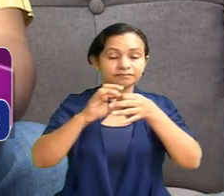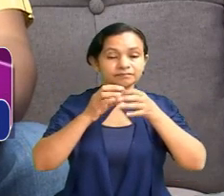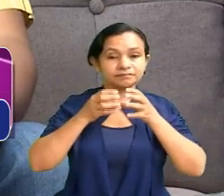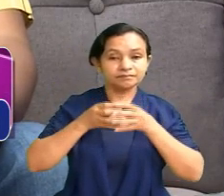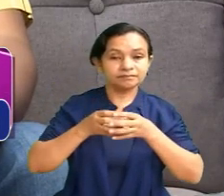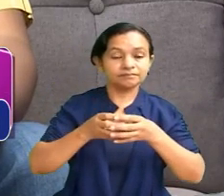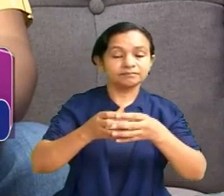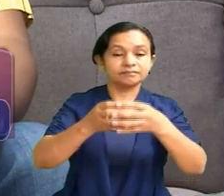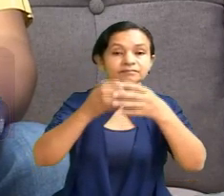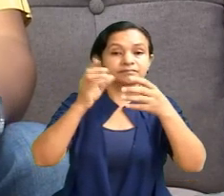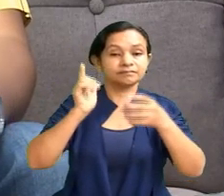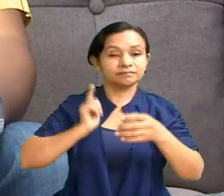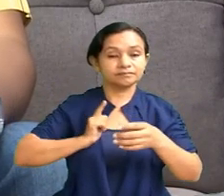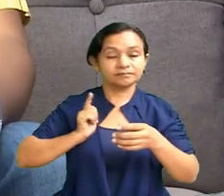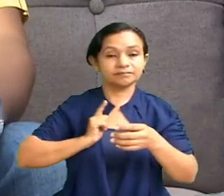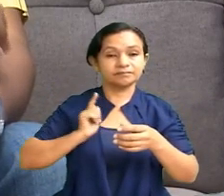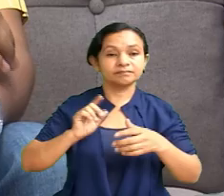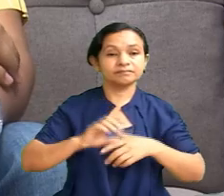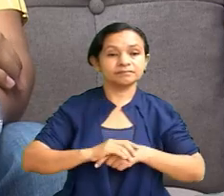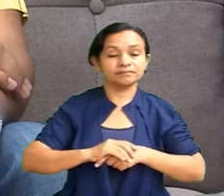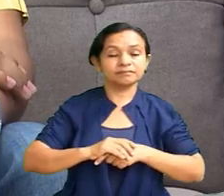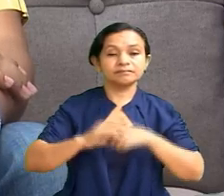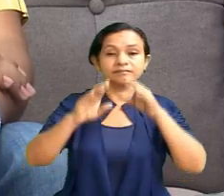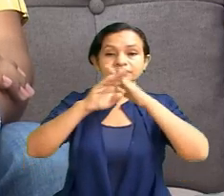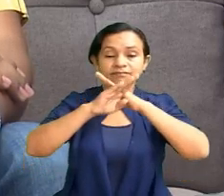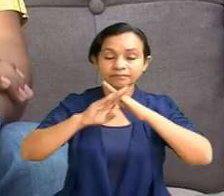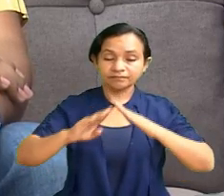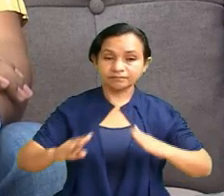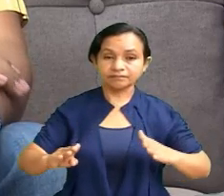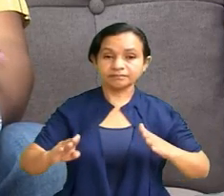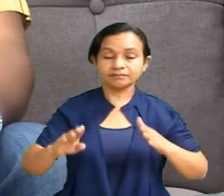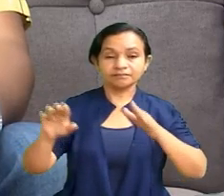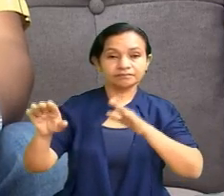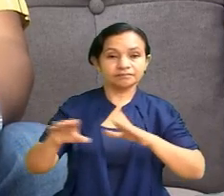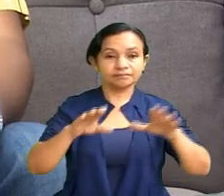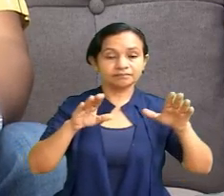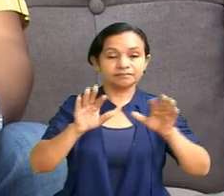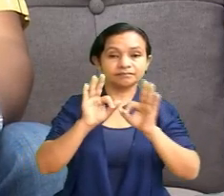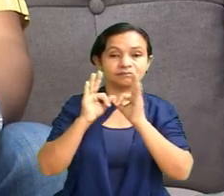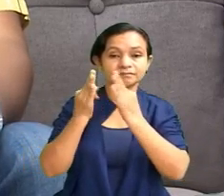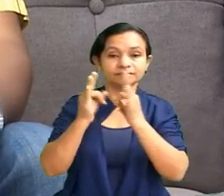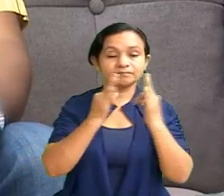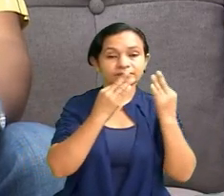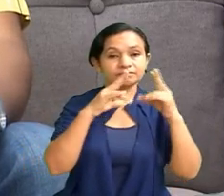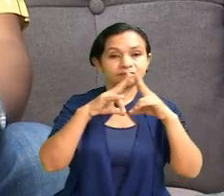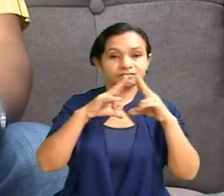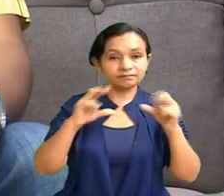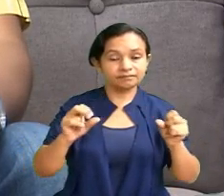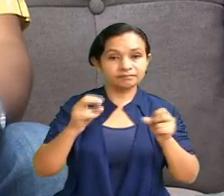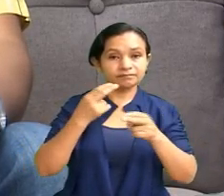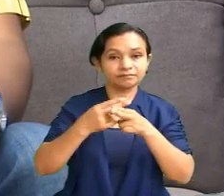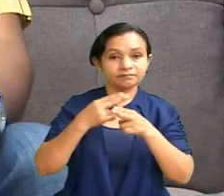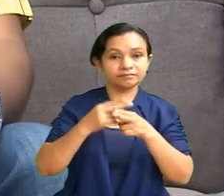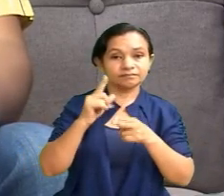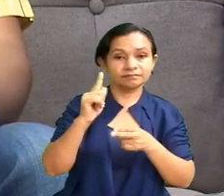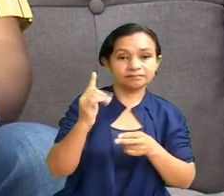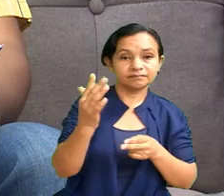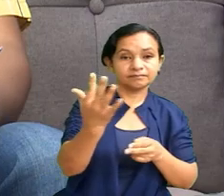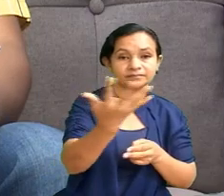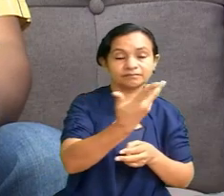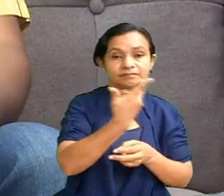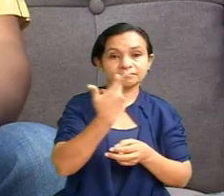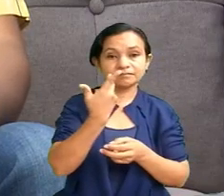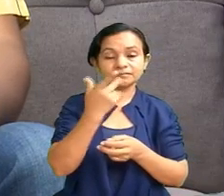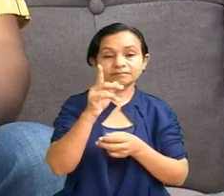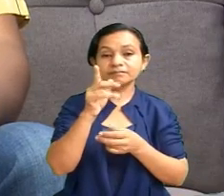utilizada para garantizar precisamente la tranquilidad y la afectividad de las familias nicaragüenses a nombre de todo el equipo que hace posible la